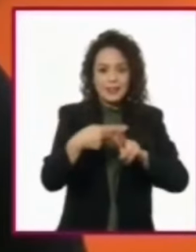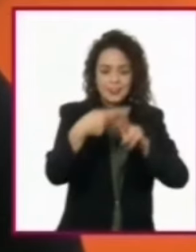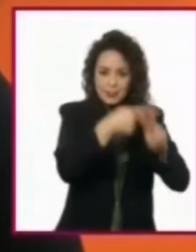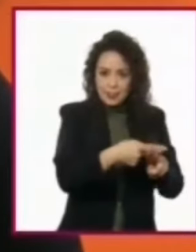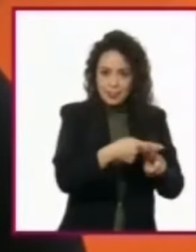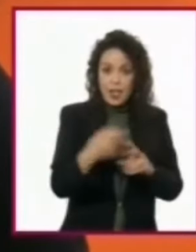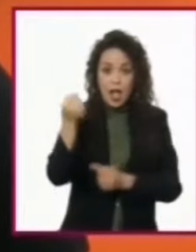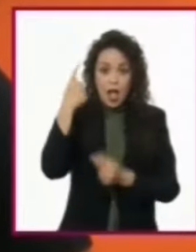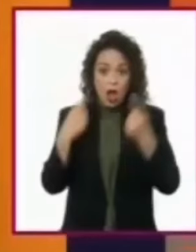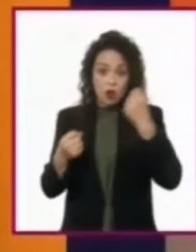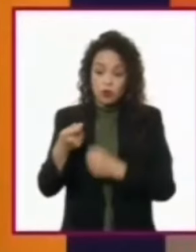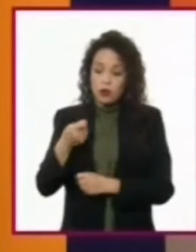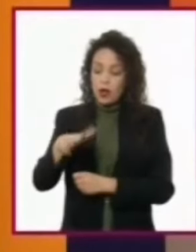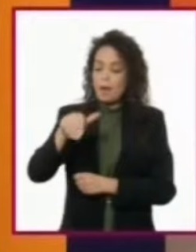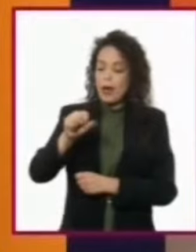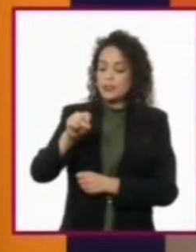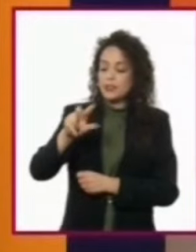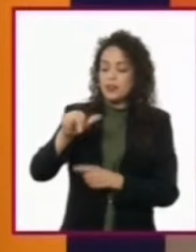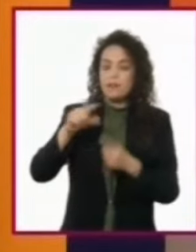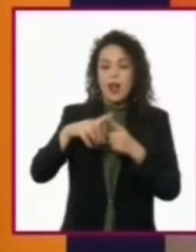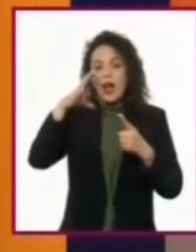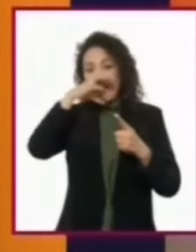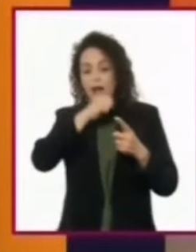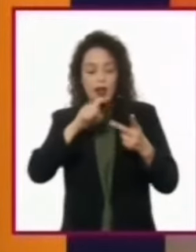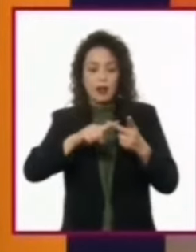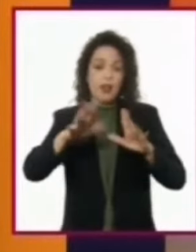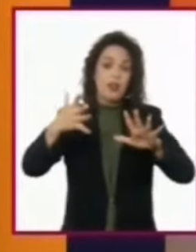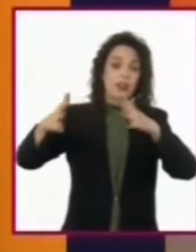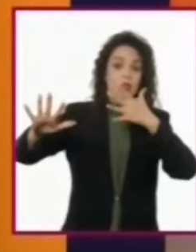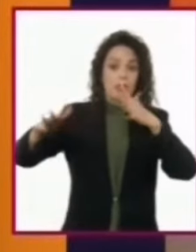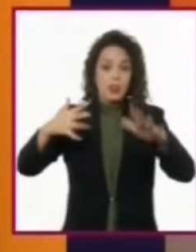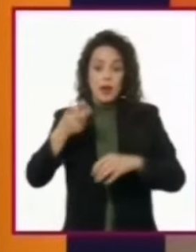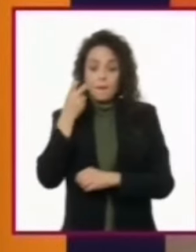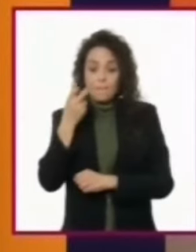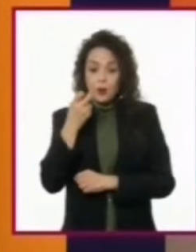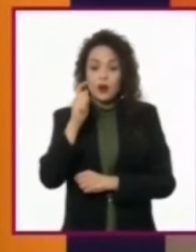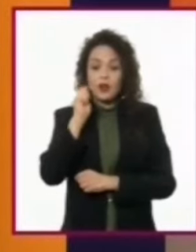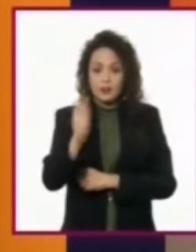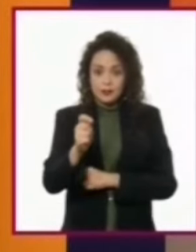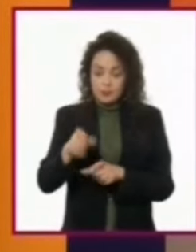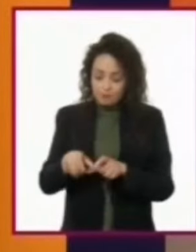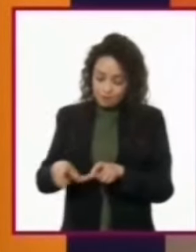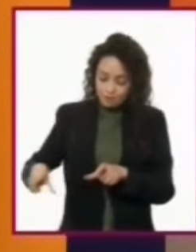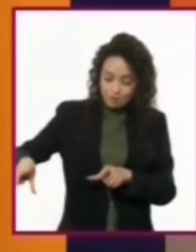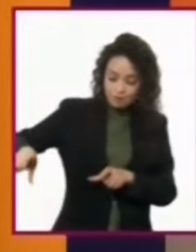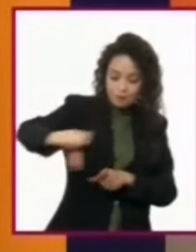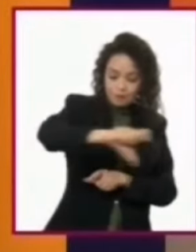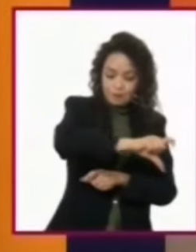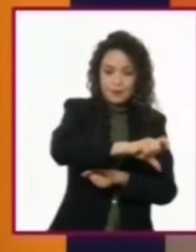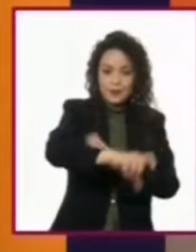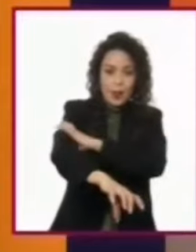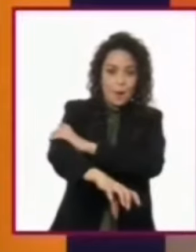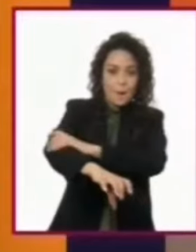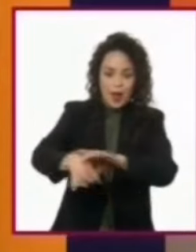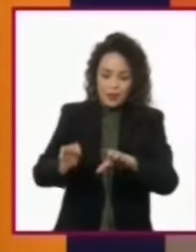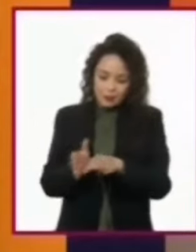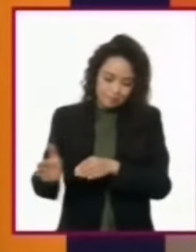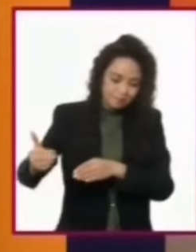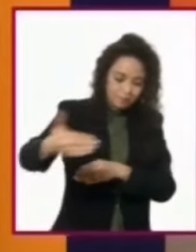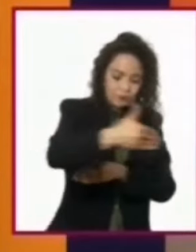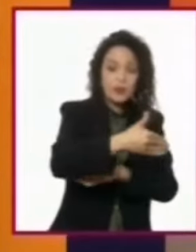son masivas, calientes y brillantes, por lo que causan que los brazos espirales sean brillantes, los